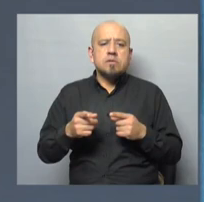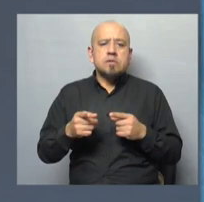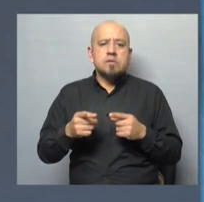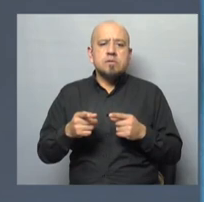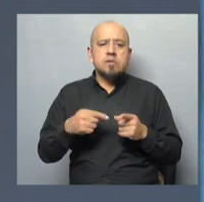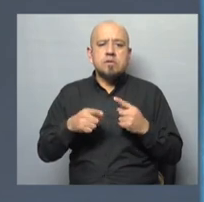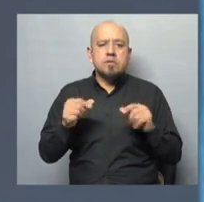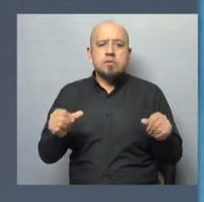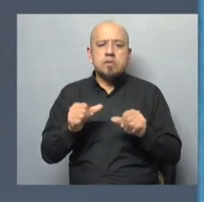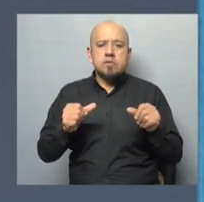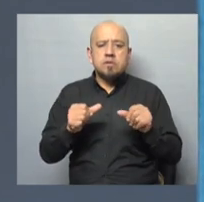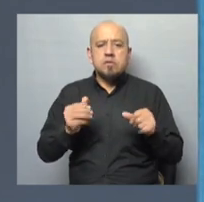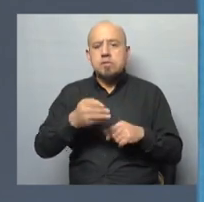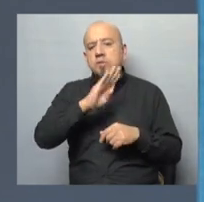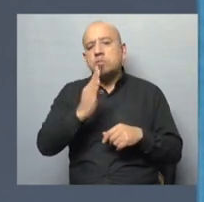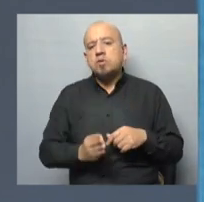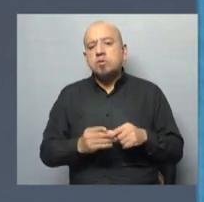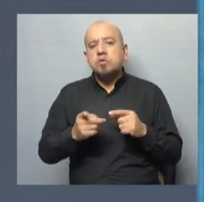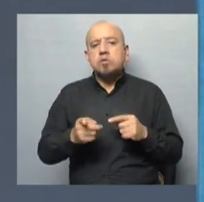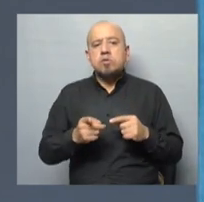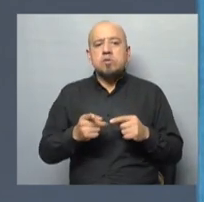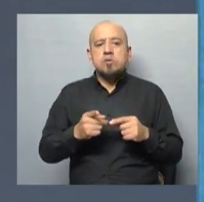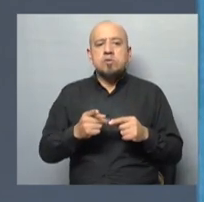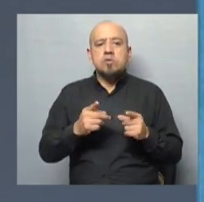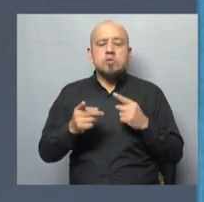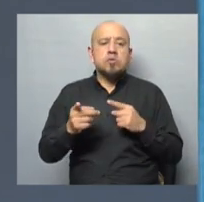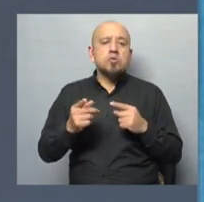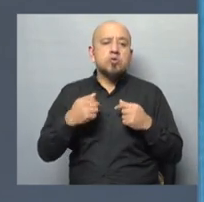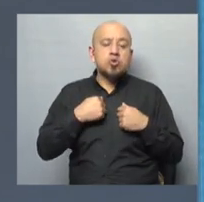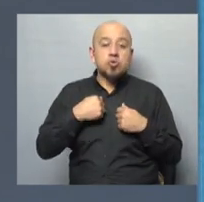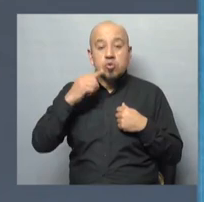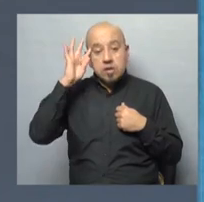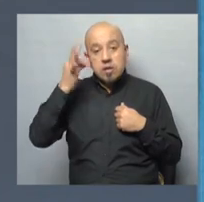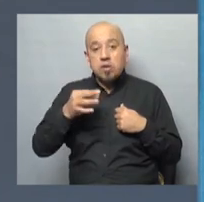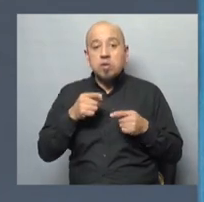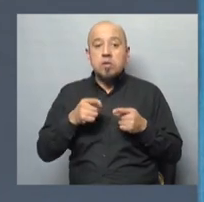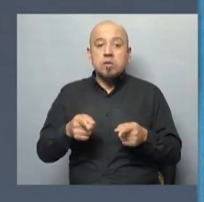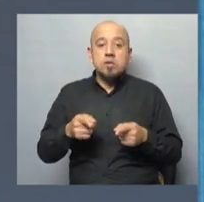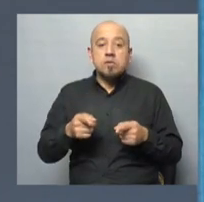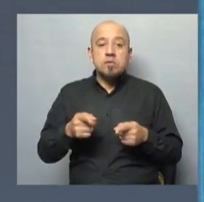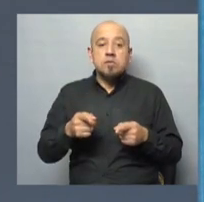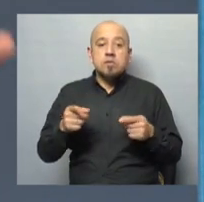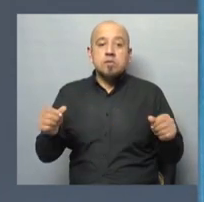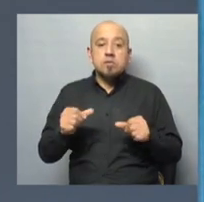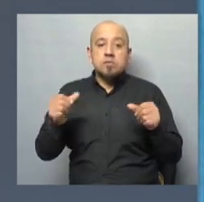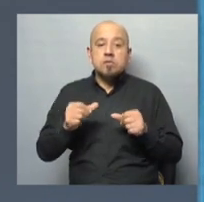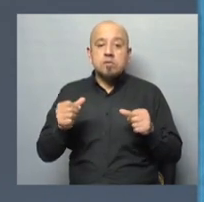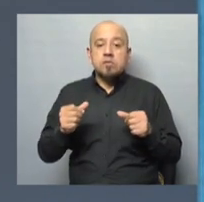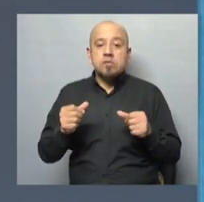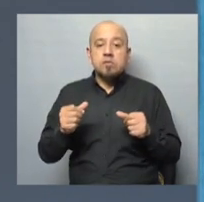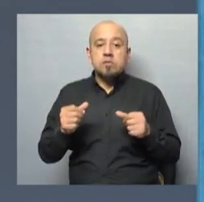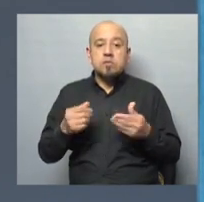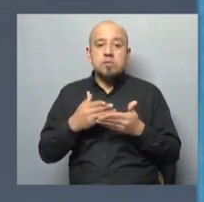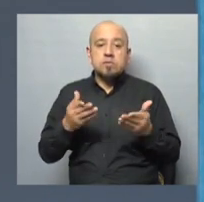lo que hace el personaje de rebecca link que es un acontecimiento y yo lo que creo es que género si un acontecimiento